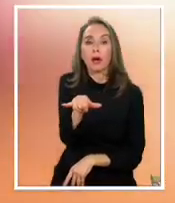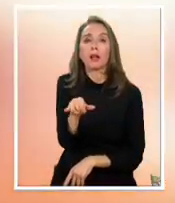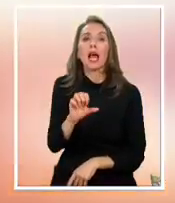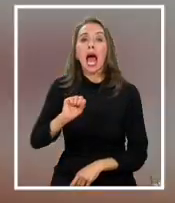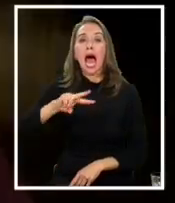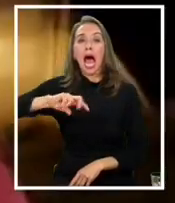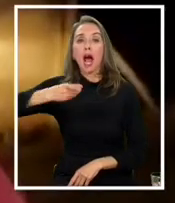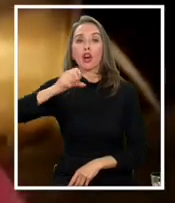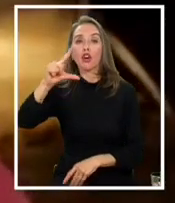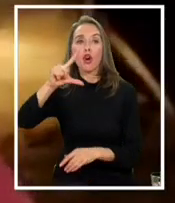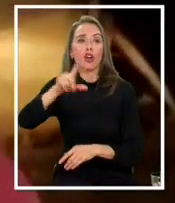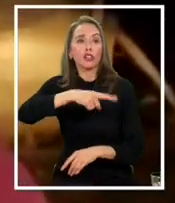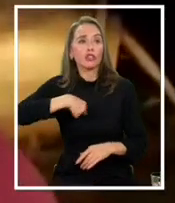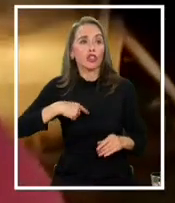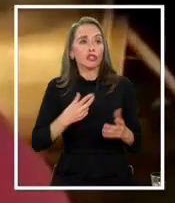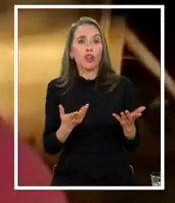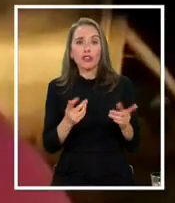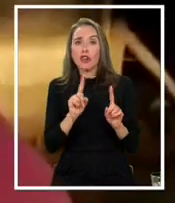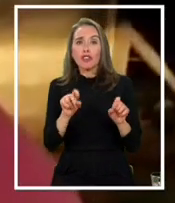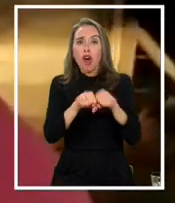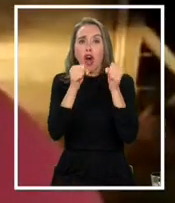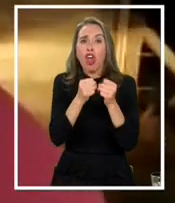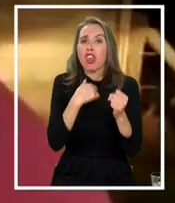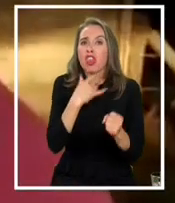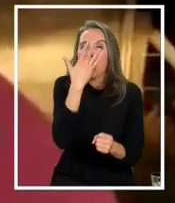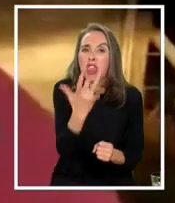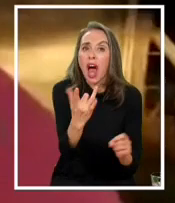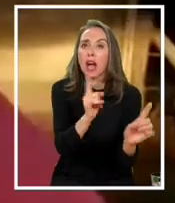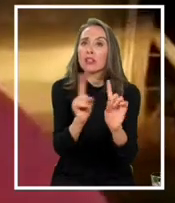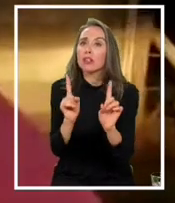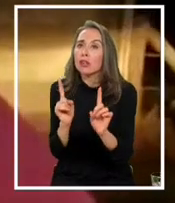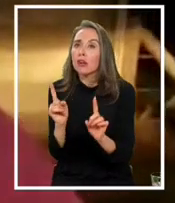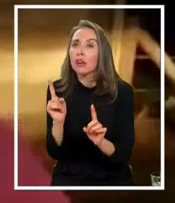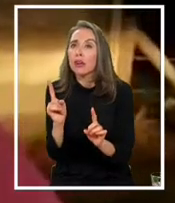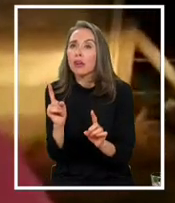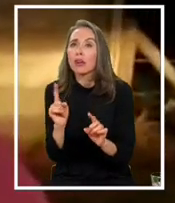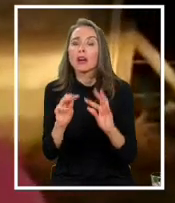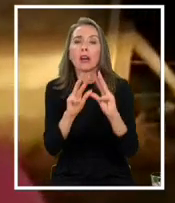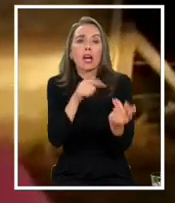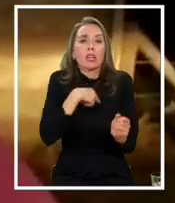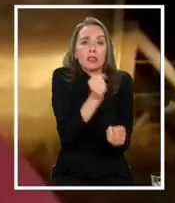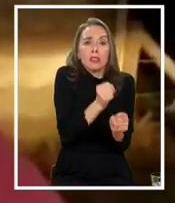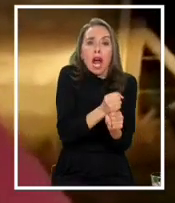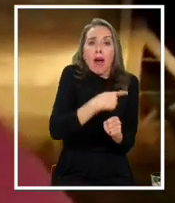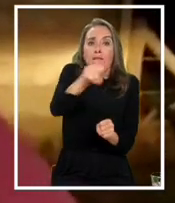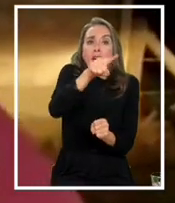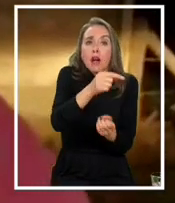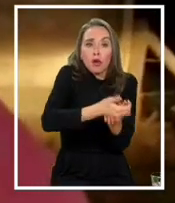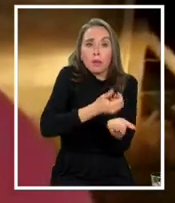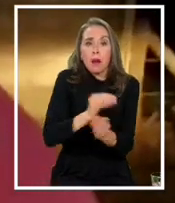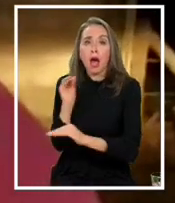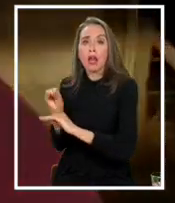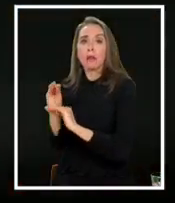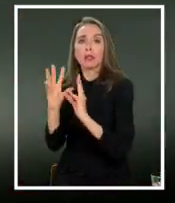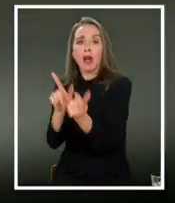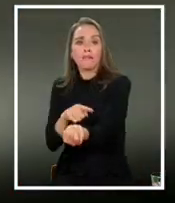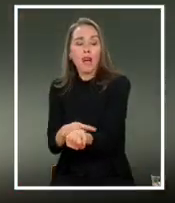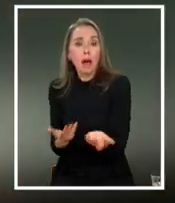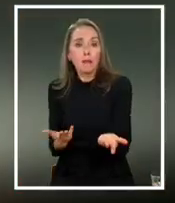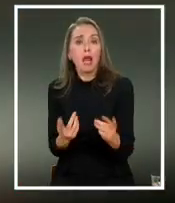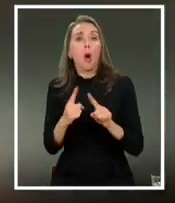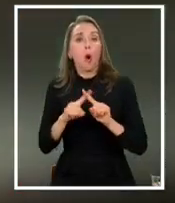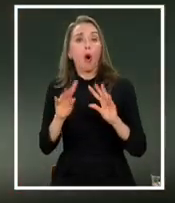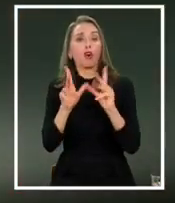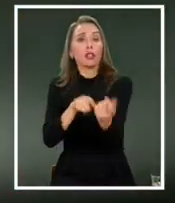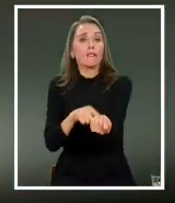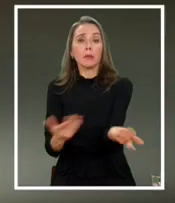a nadie, no le hacemos daño, ¿no? Andamos buscando el pan del día para la familia. Nos cagaron. Otra